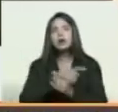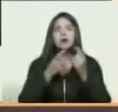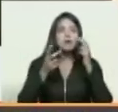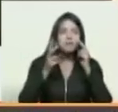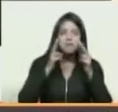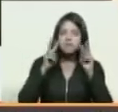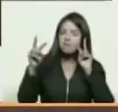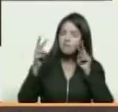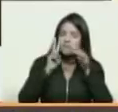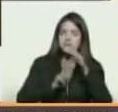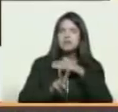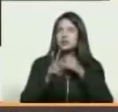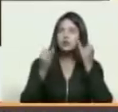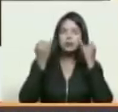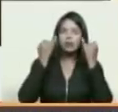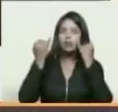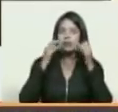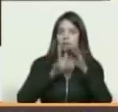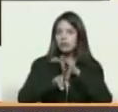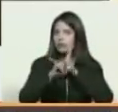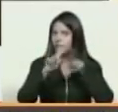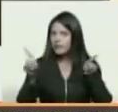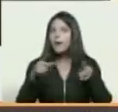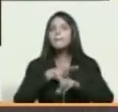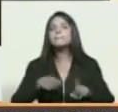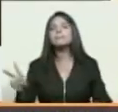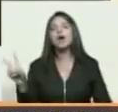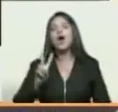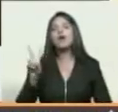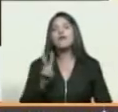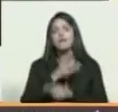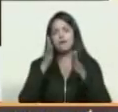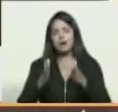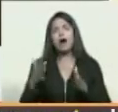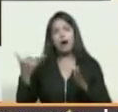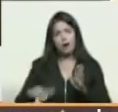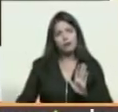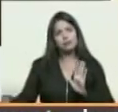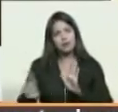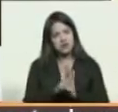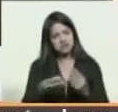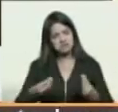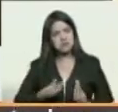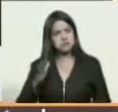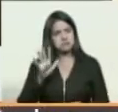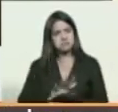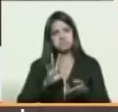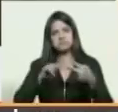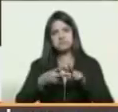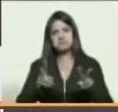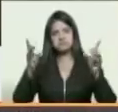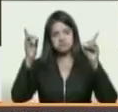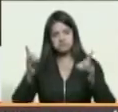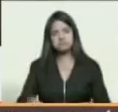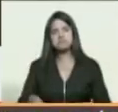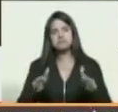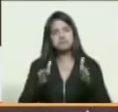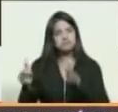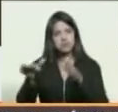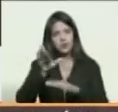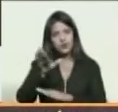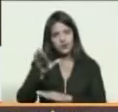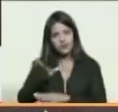sí, pero venezolanos y venezolanas que tenemos derecho a vivir en paz y autodeterminar nuestro